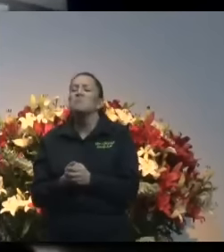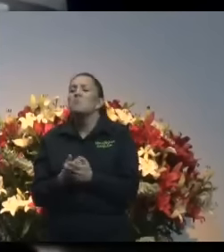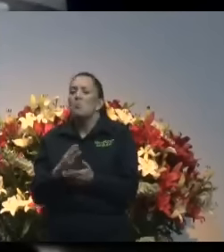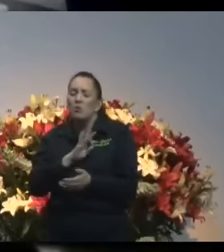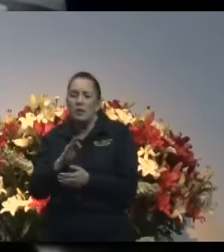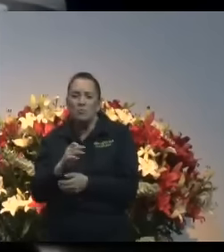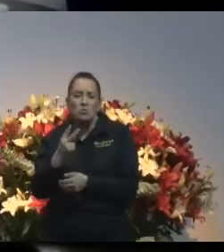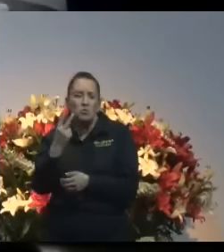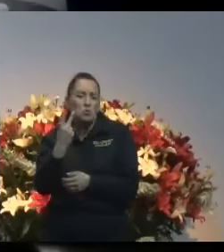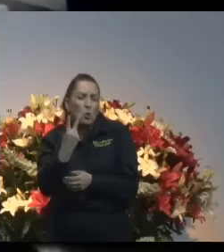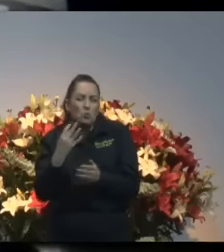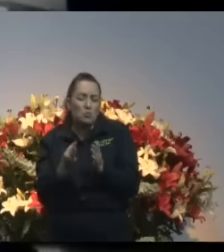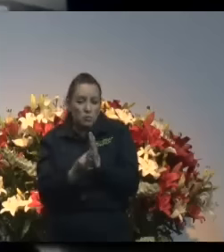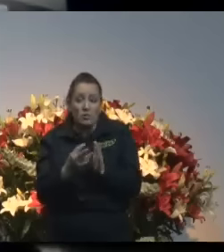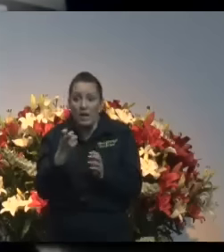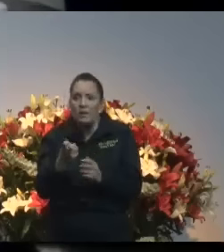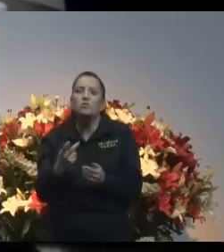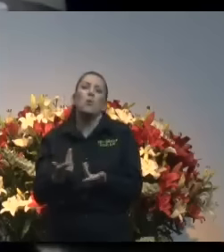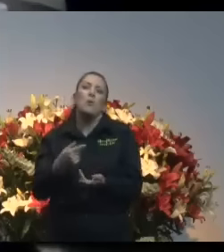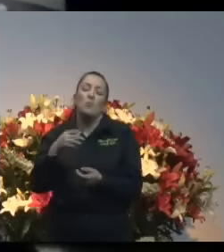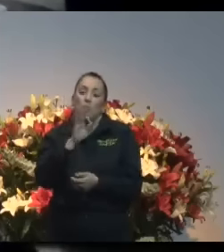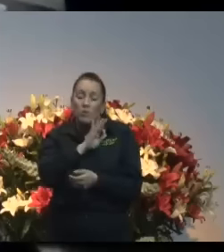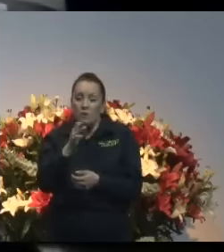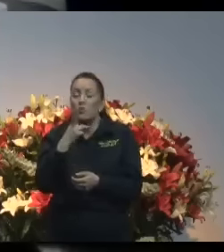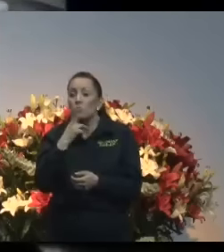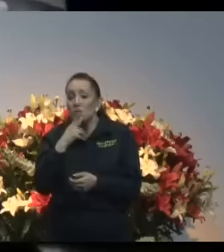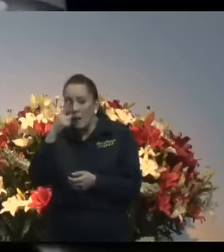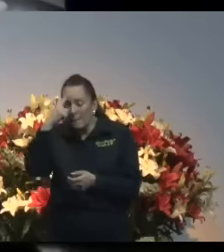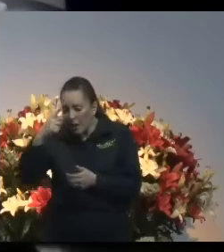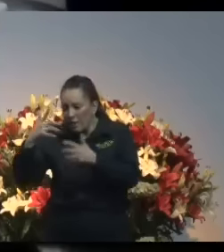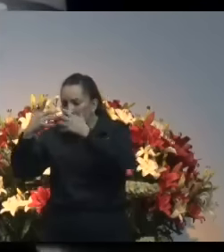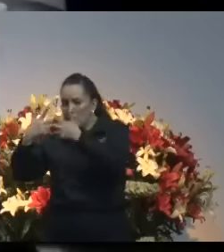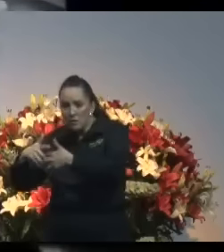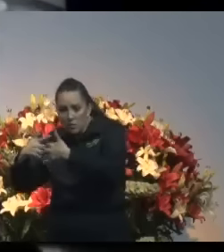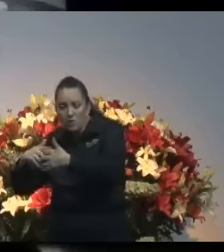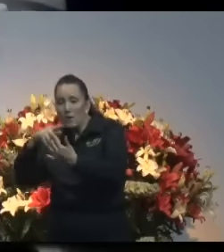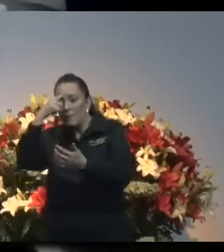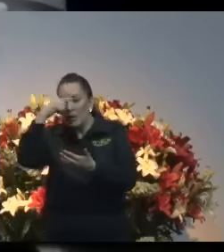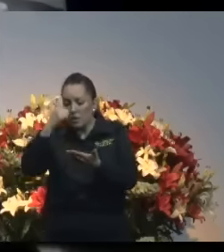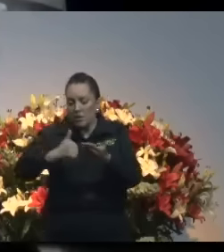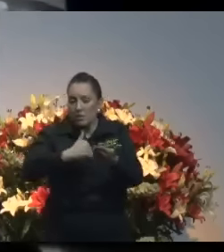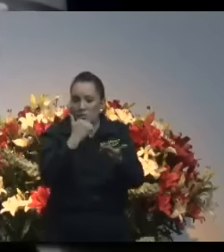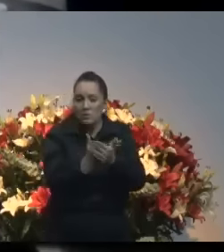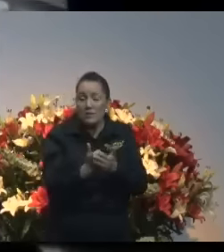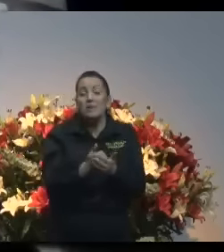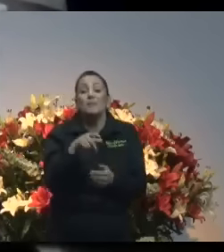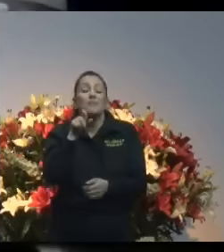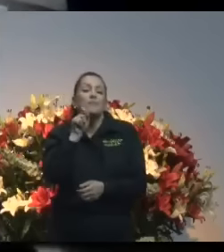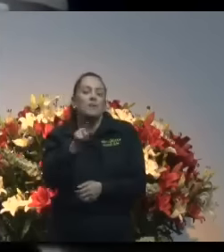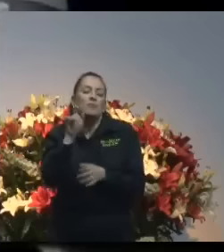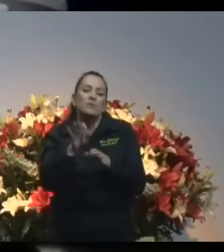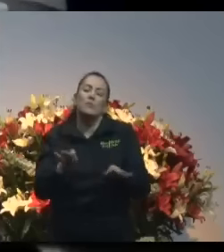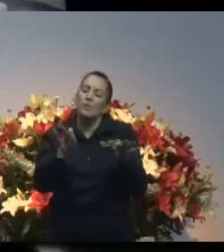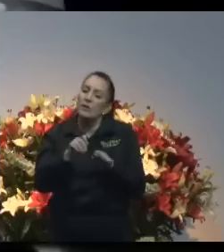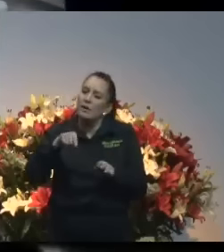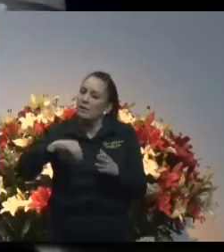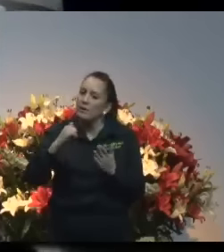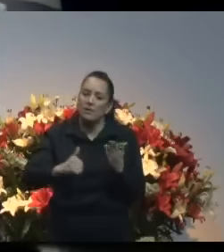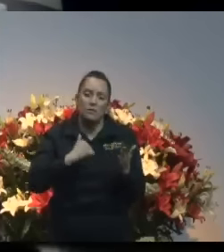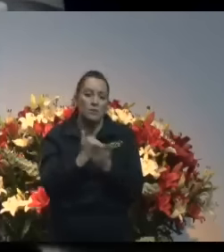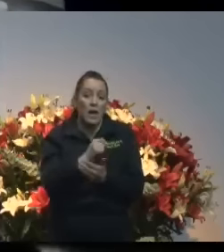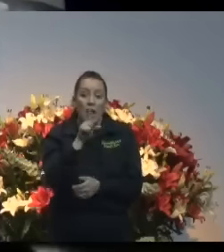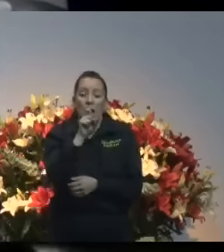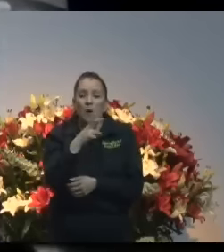1,000 millones de metros cúbicos para las ciudades y para la industria. Y tenemos que reusar el agua en las ciudades. ¿Por